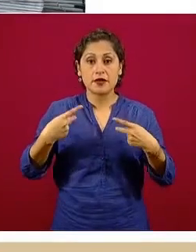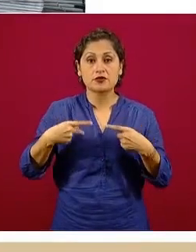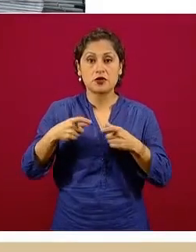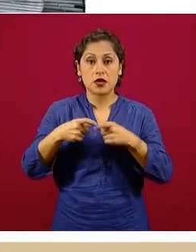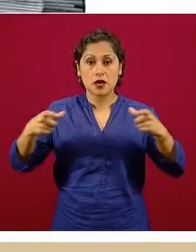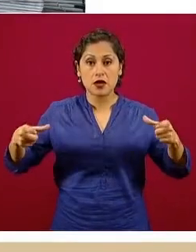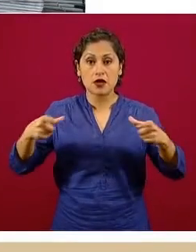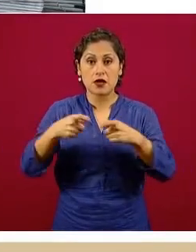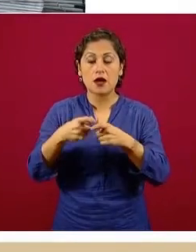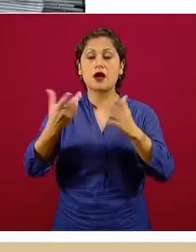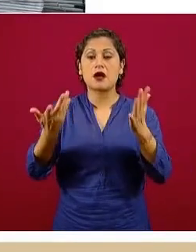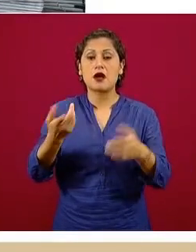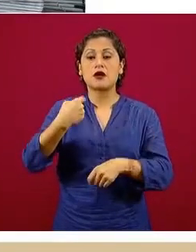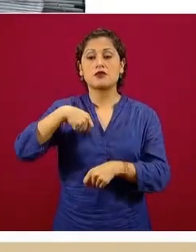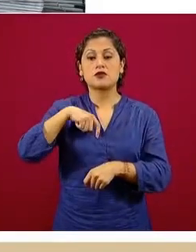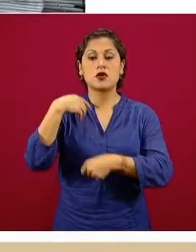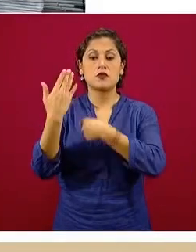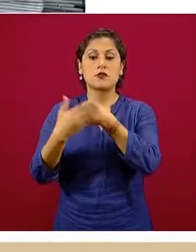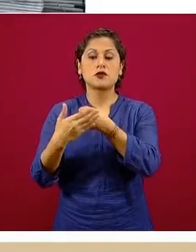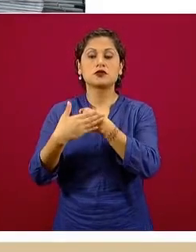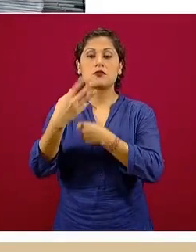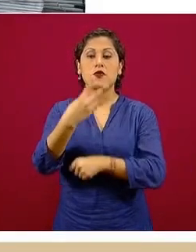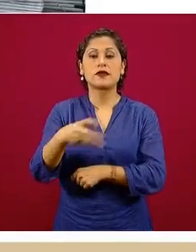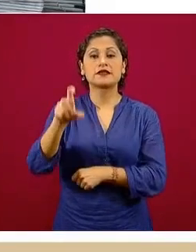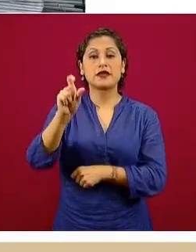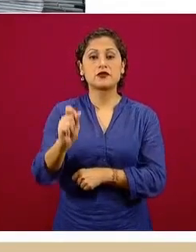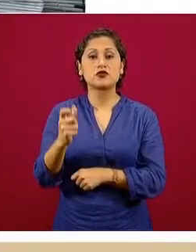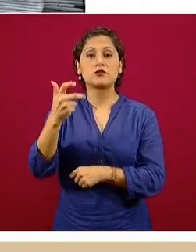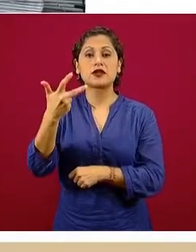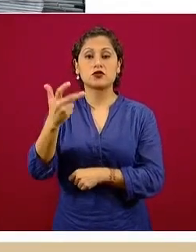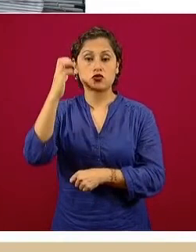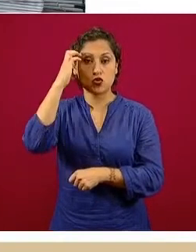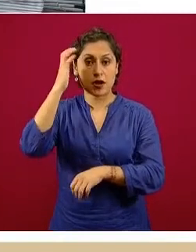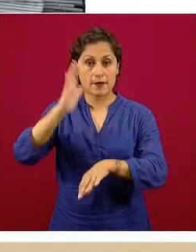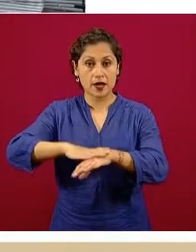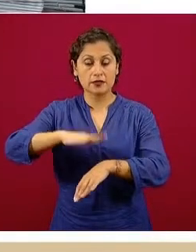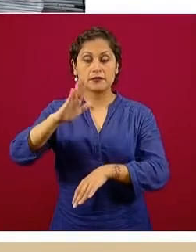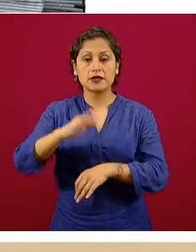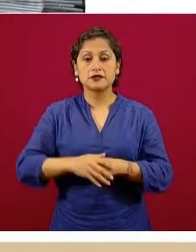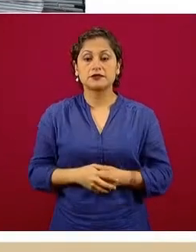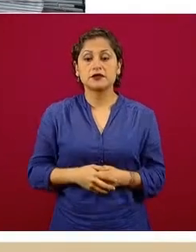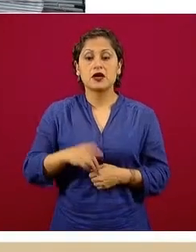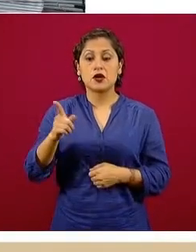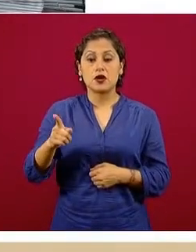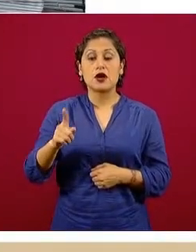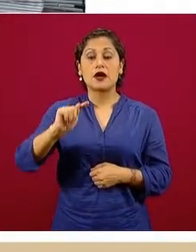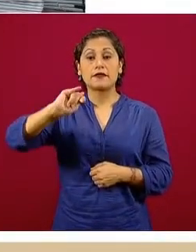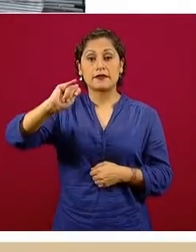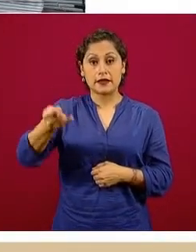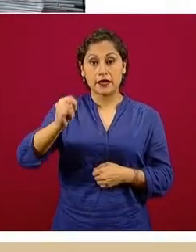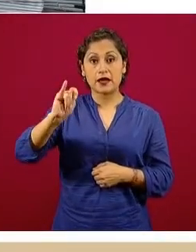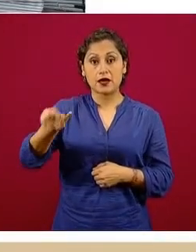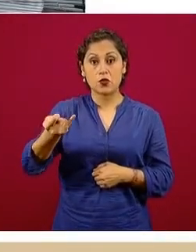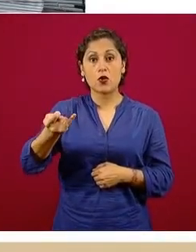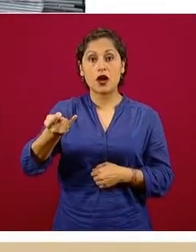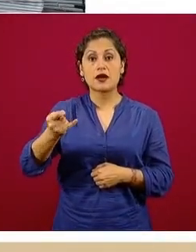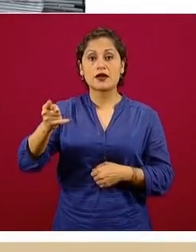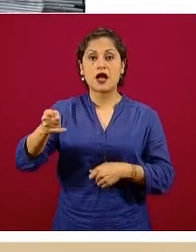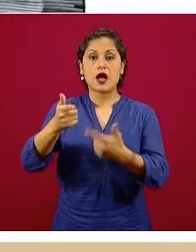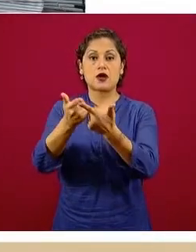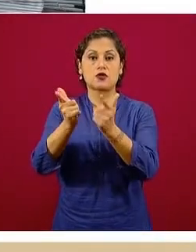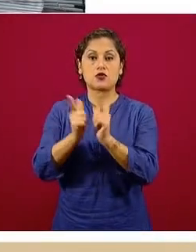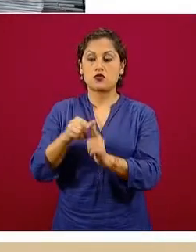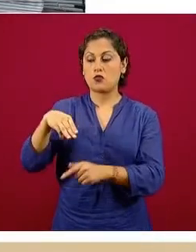y tenemos en puerta 328 hospital este camas adicionales uno en tijuana donado por el grupo modelo